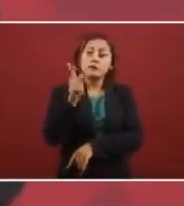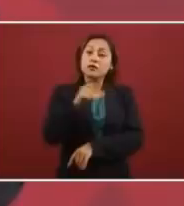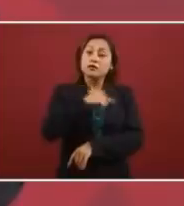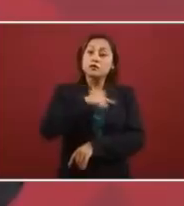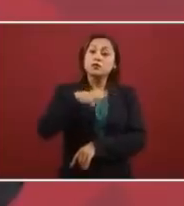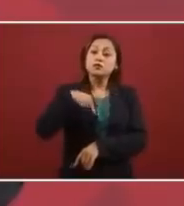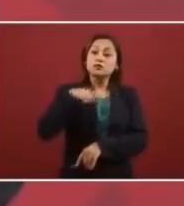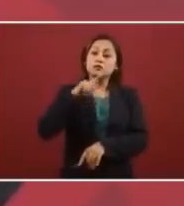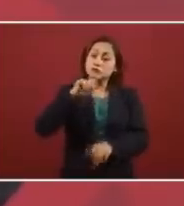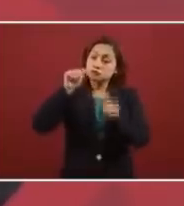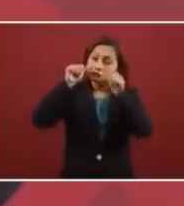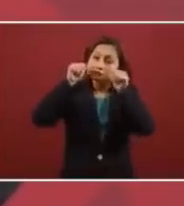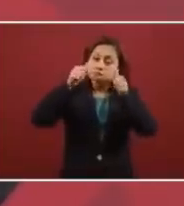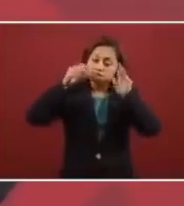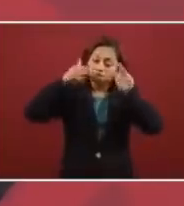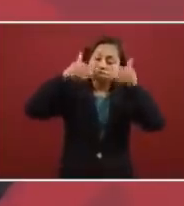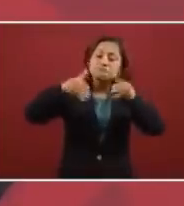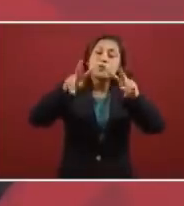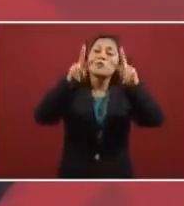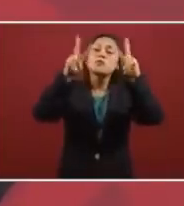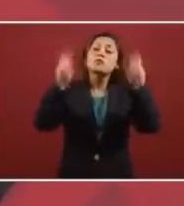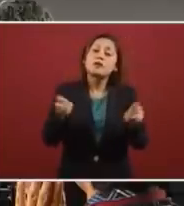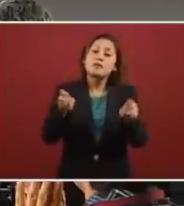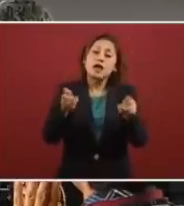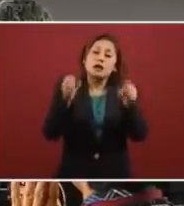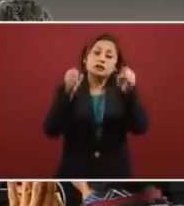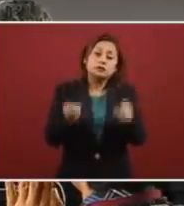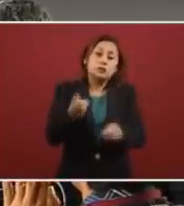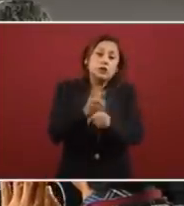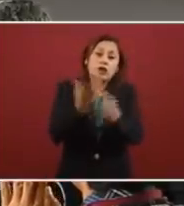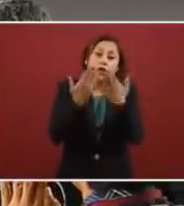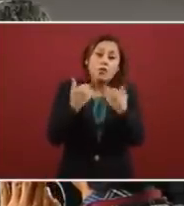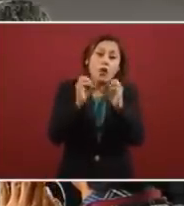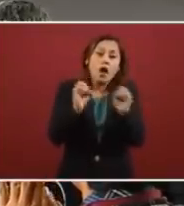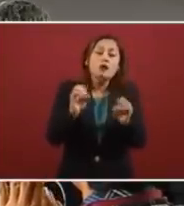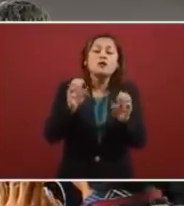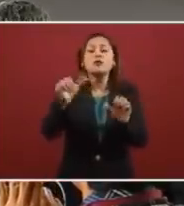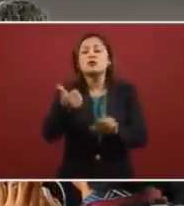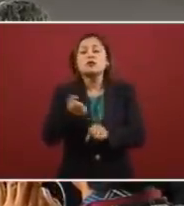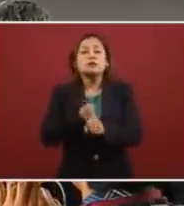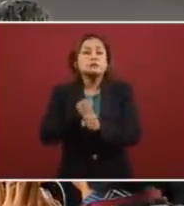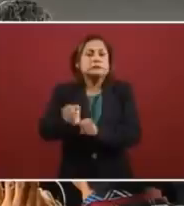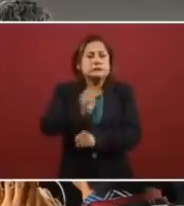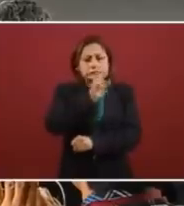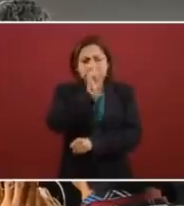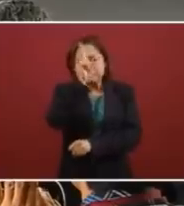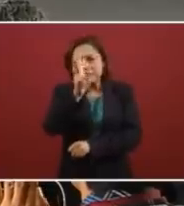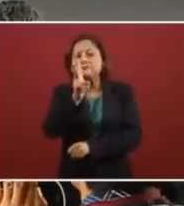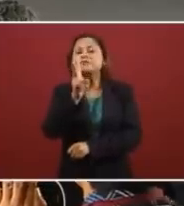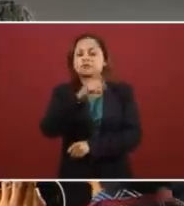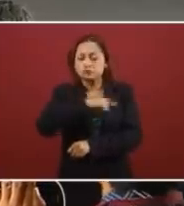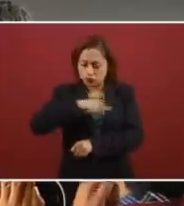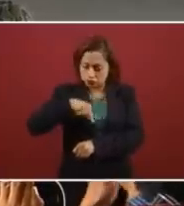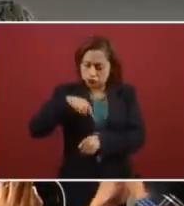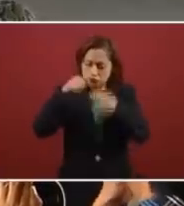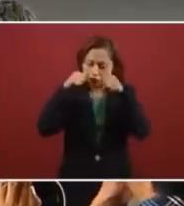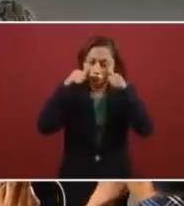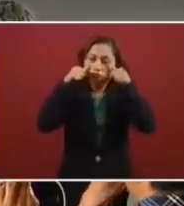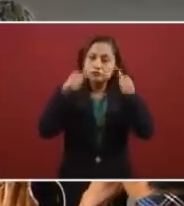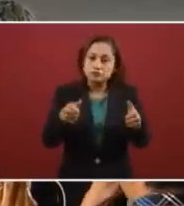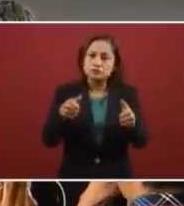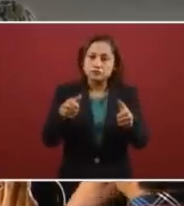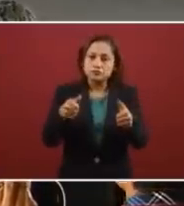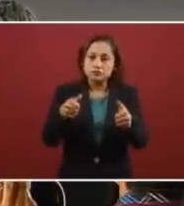la inseguridad y de la violencia ya eso me ocupo lo demás en cómo lo estás